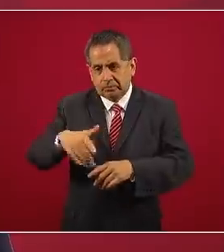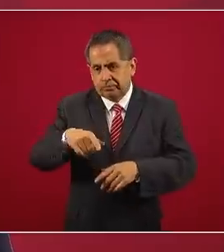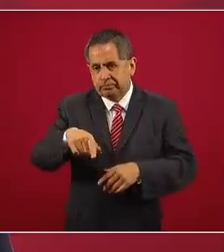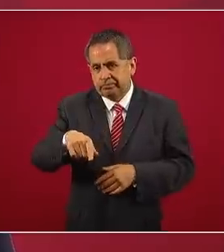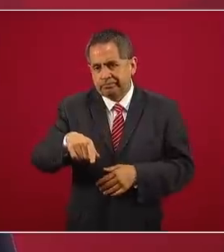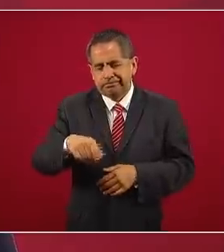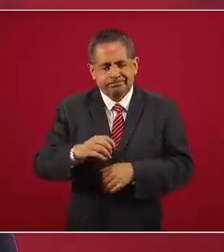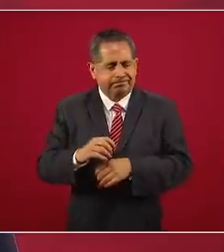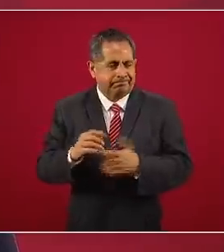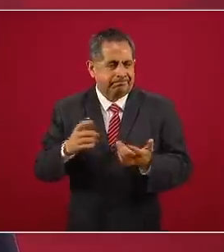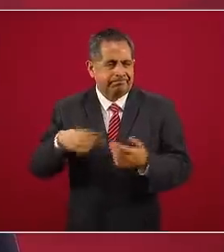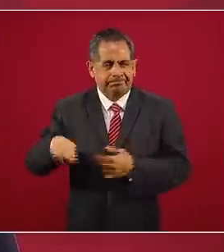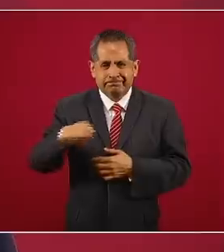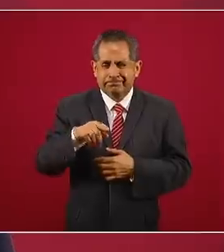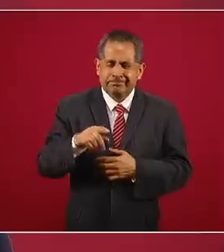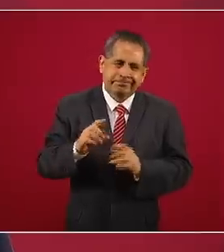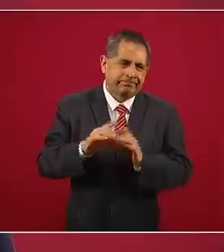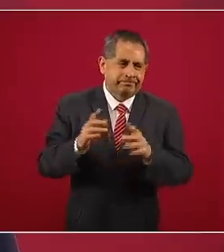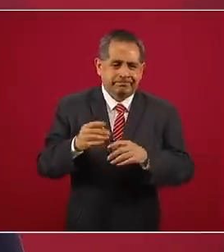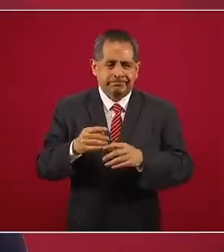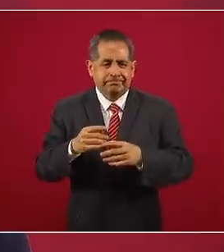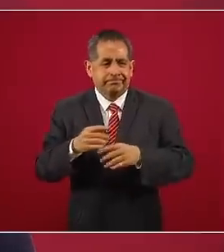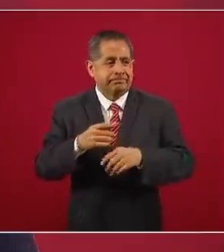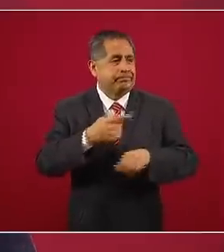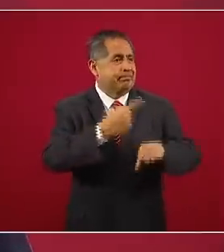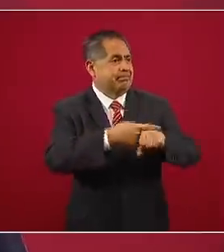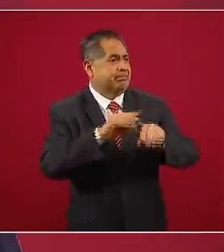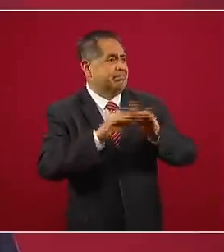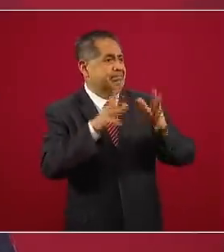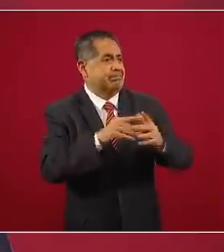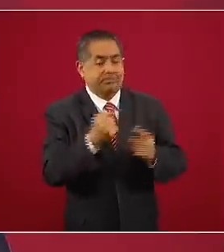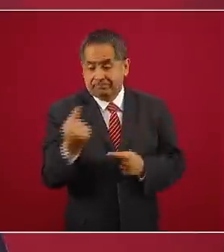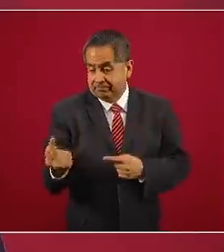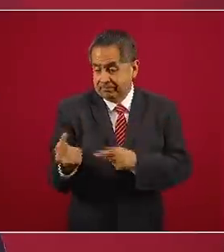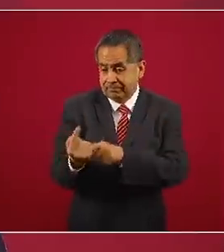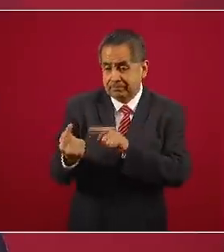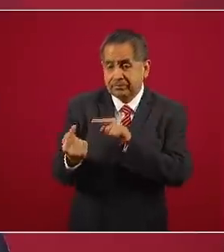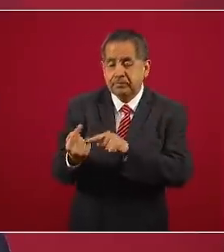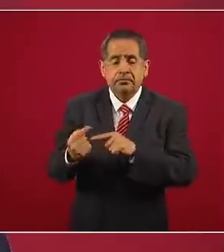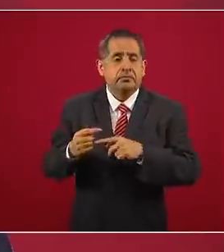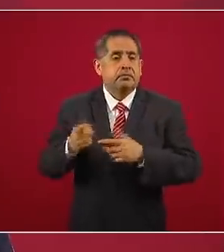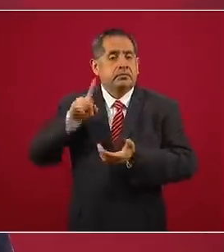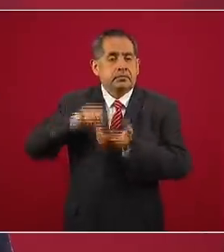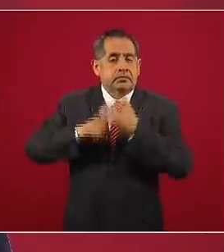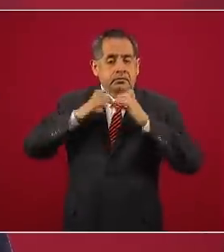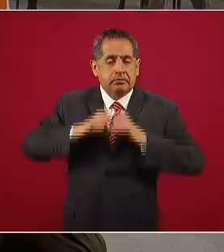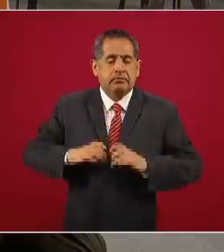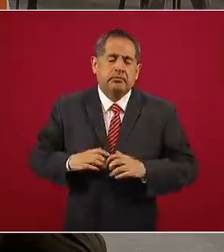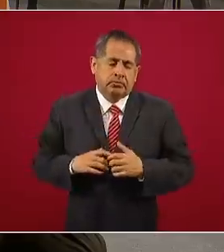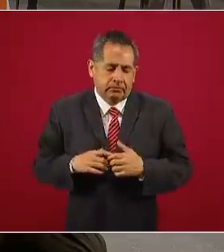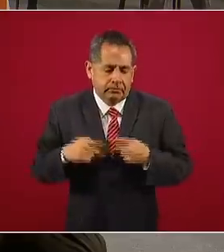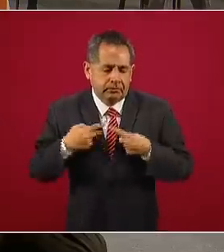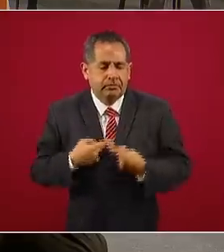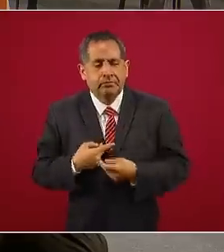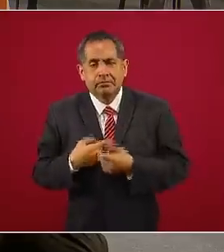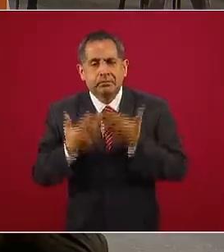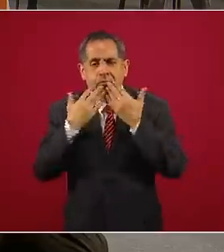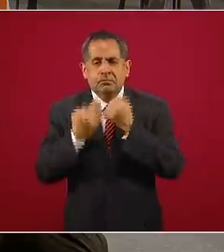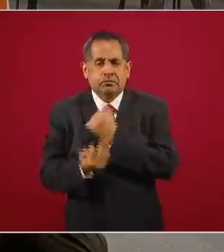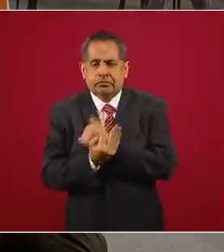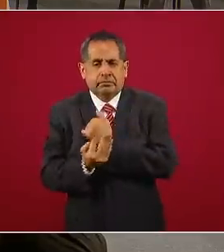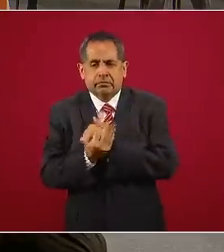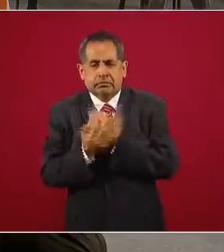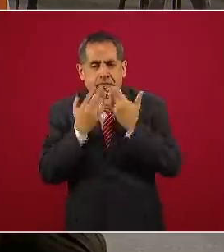una de un contagio de una pandemia o de un virus que un niño que tiene las defensas bajas como es el tema de los niños con cáncer